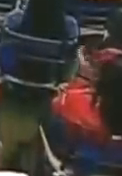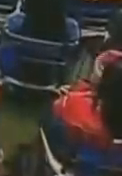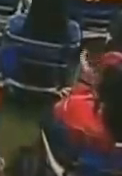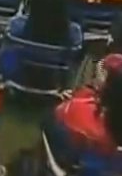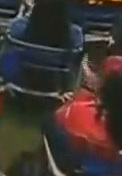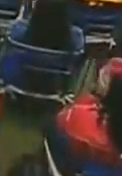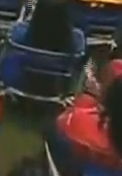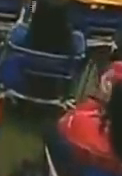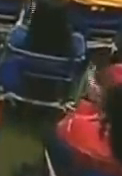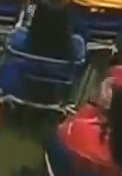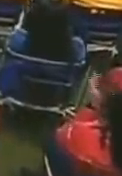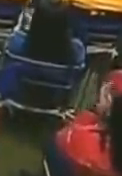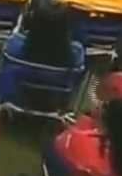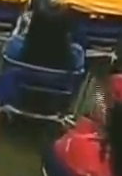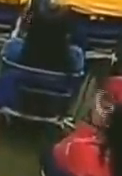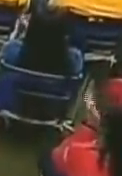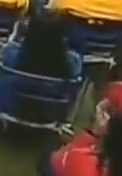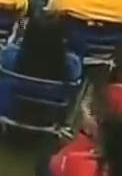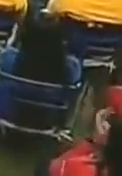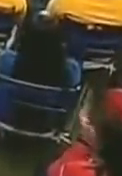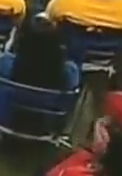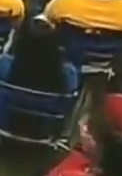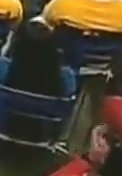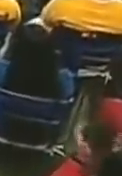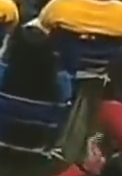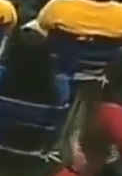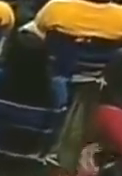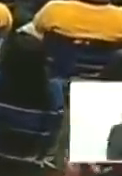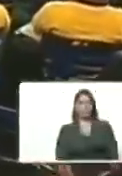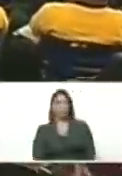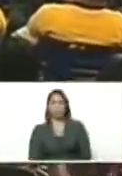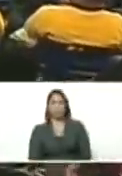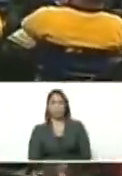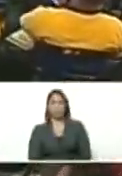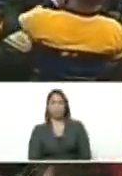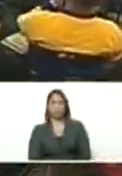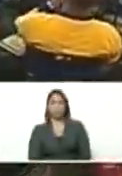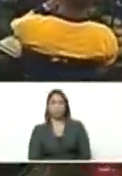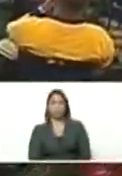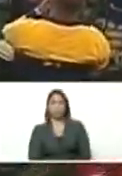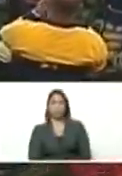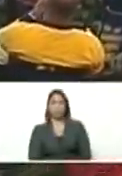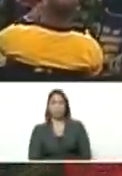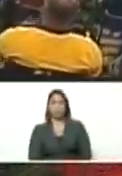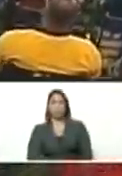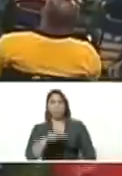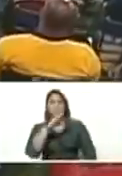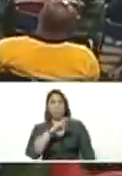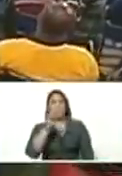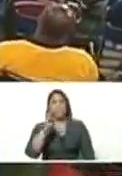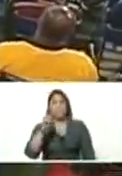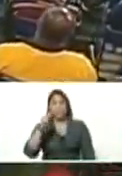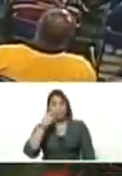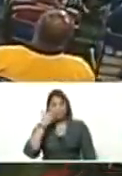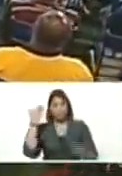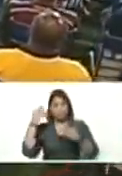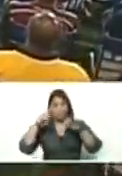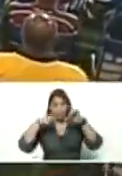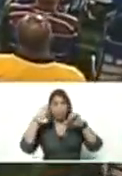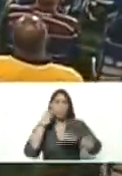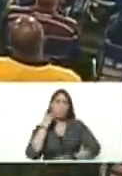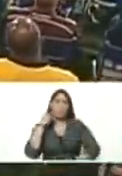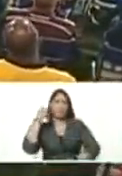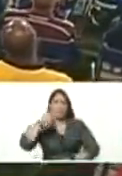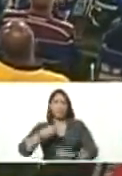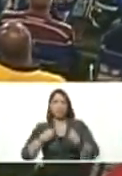CPT, CCC, PPP, TTT, CPT, ahí está. Las experiencias,